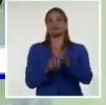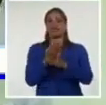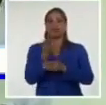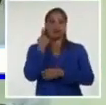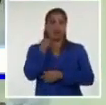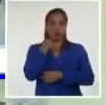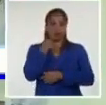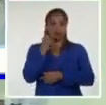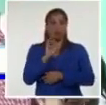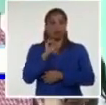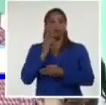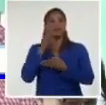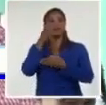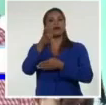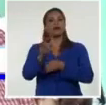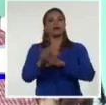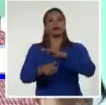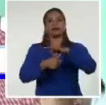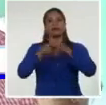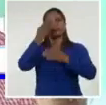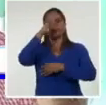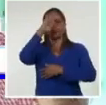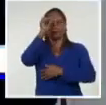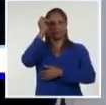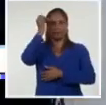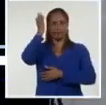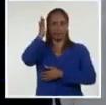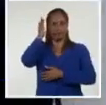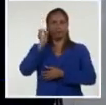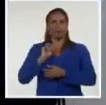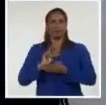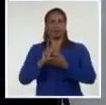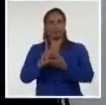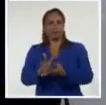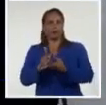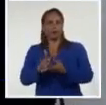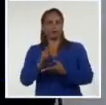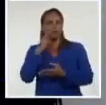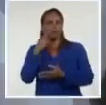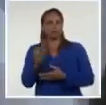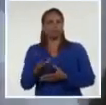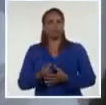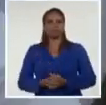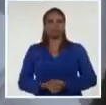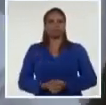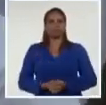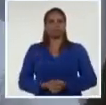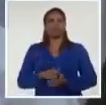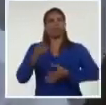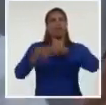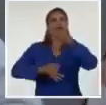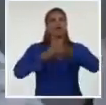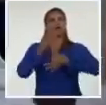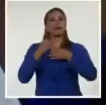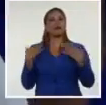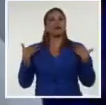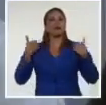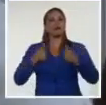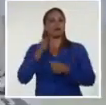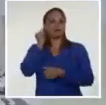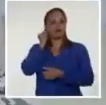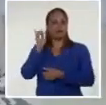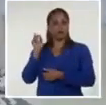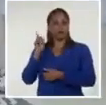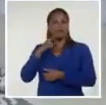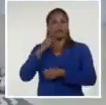el primer secretario del Comité Central del Partido y presidente de la República, Miguel Díaz-Canel Bermúdez. Explicó su directora Vivian Chávez Pérez